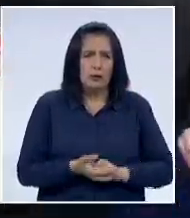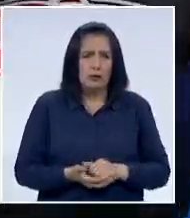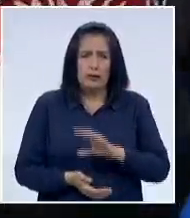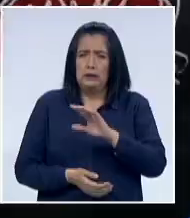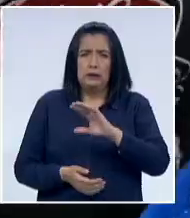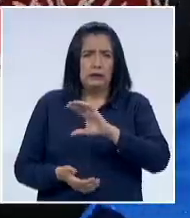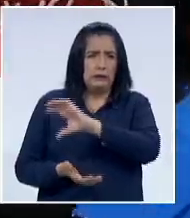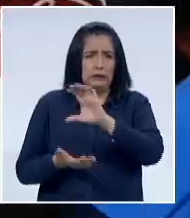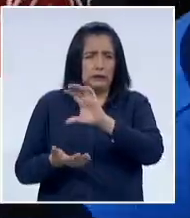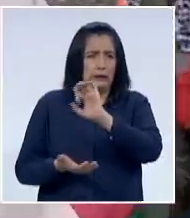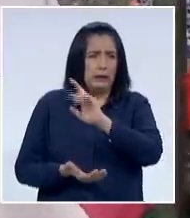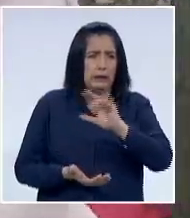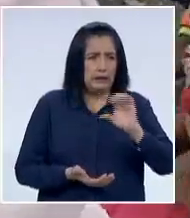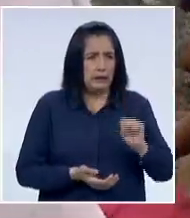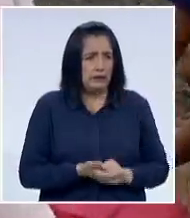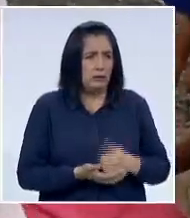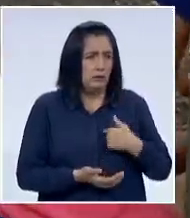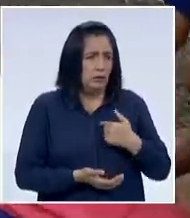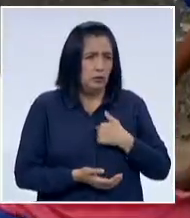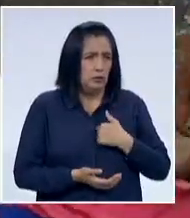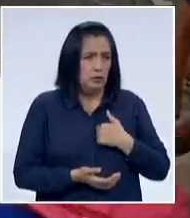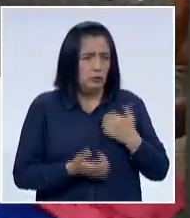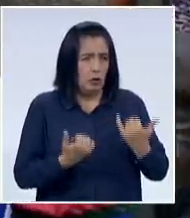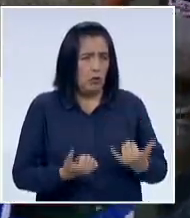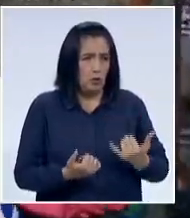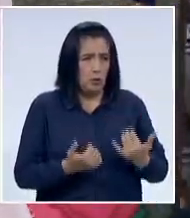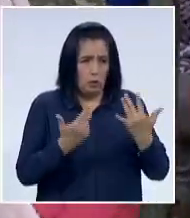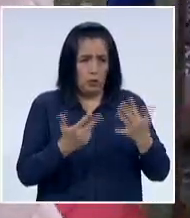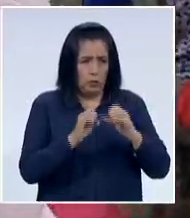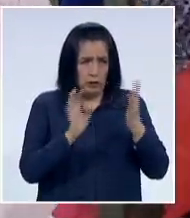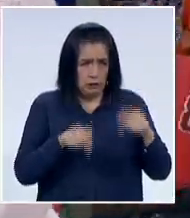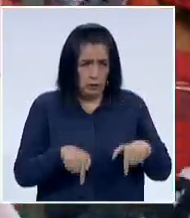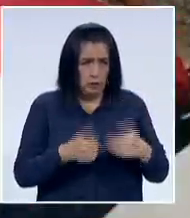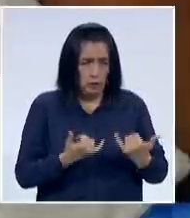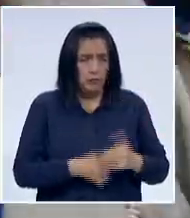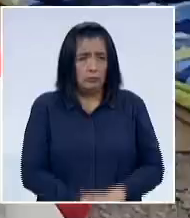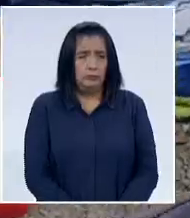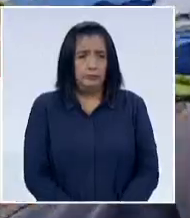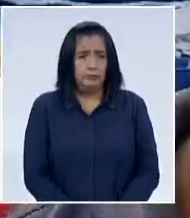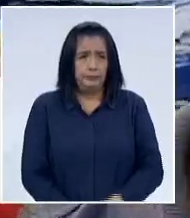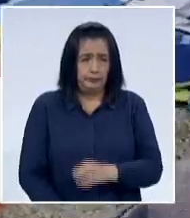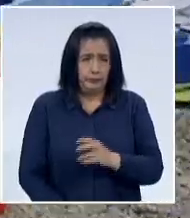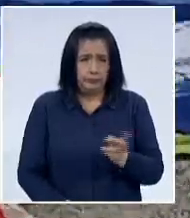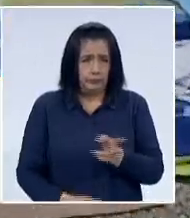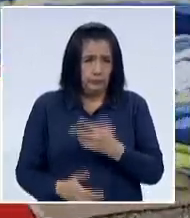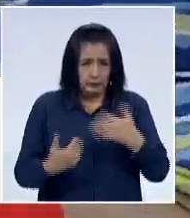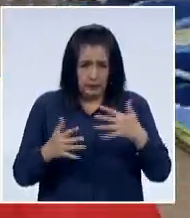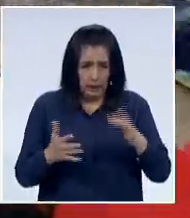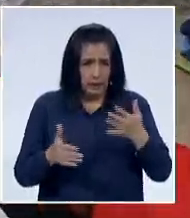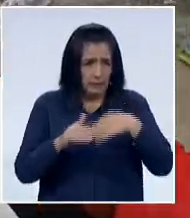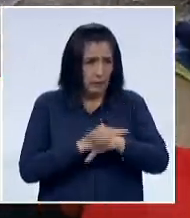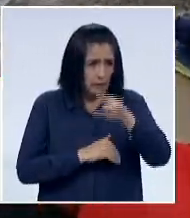Caracas. De Caracas. De Caracas, dicen ustedes. De 8 con hoy. 8 días. ¿Para logró este de tramitar ya su ingreso